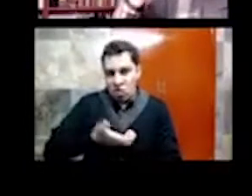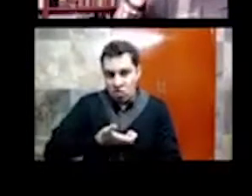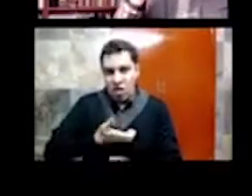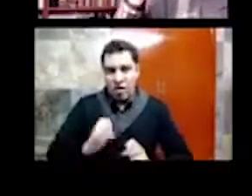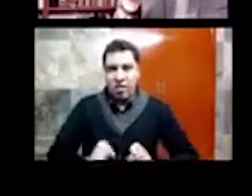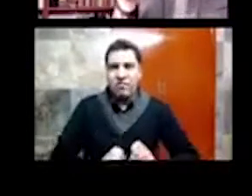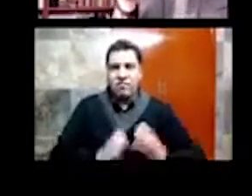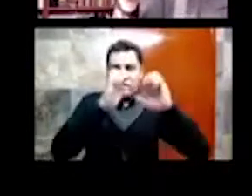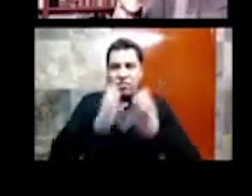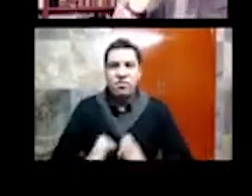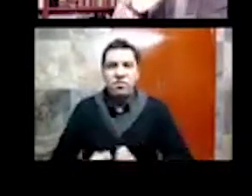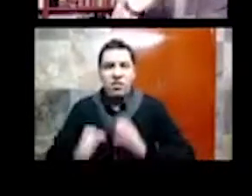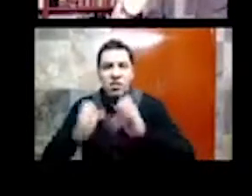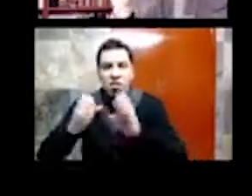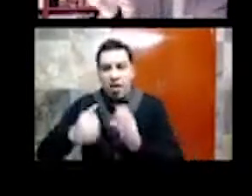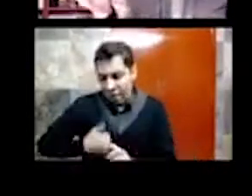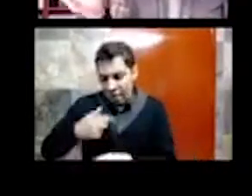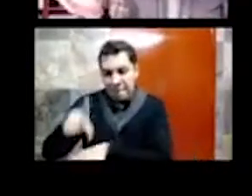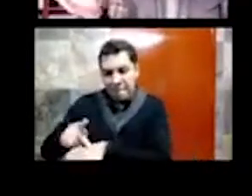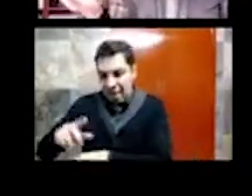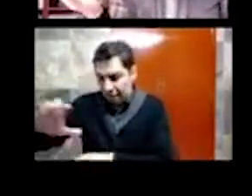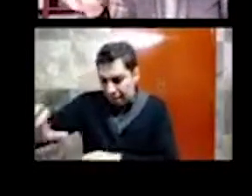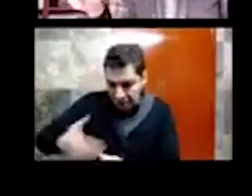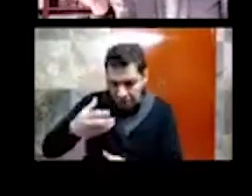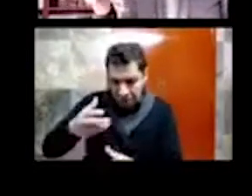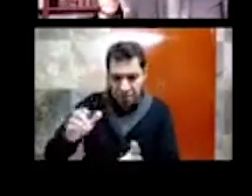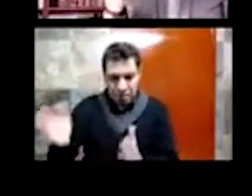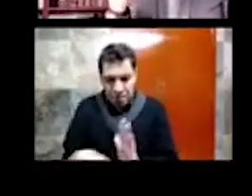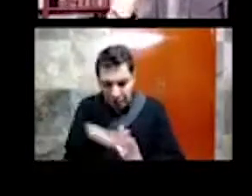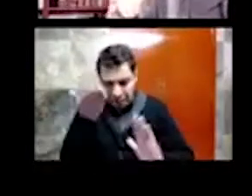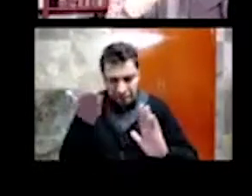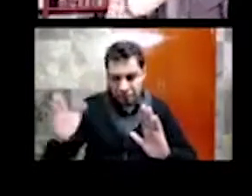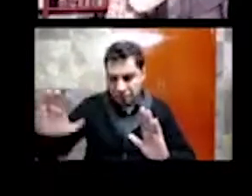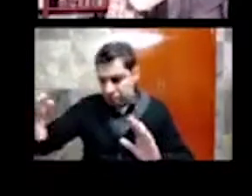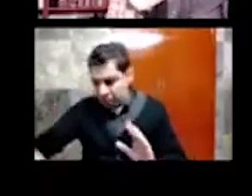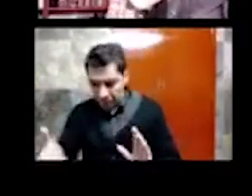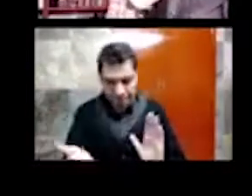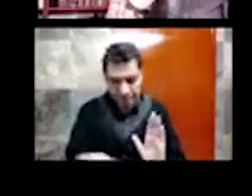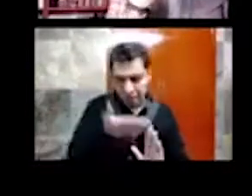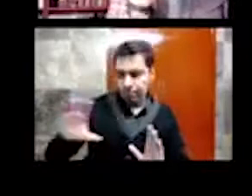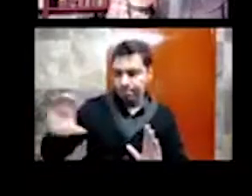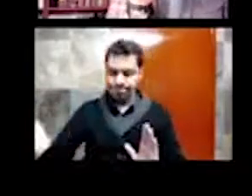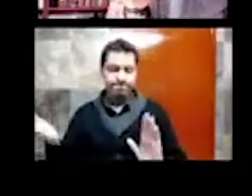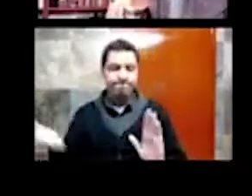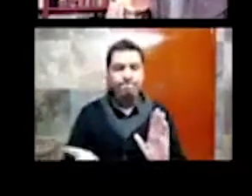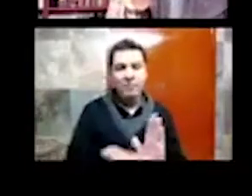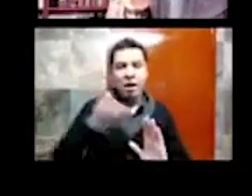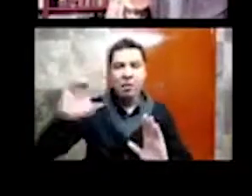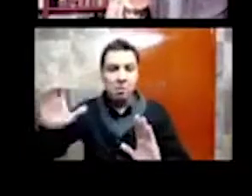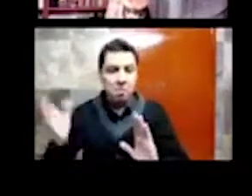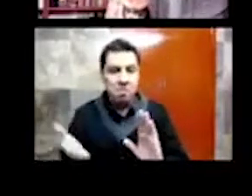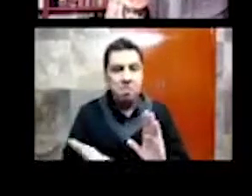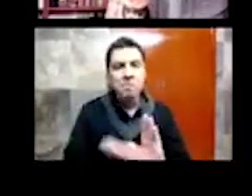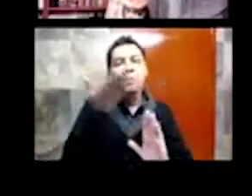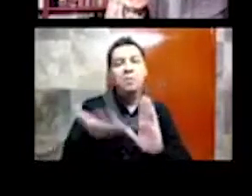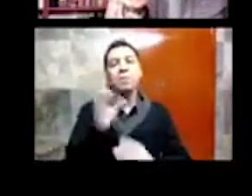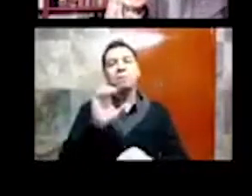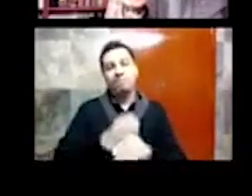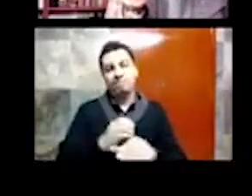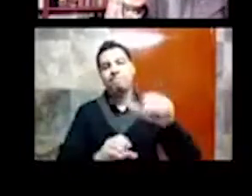está la discusión aquí? Los edificios obturan el espacio interior.